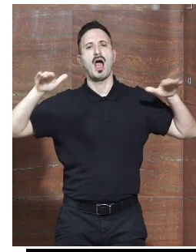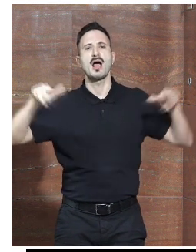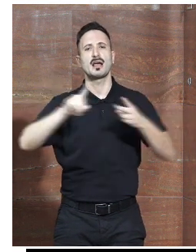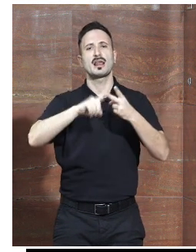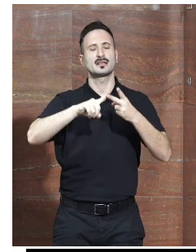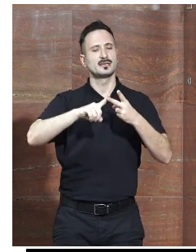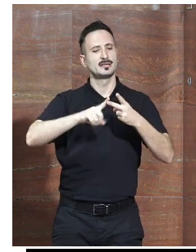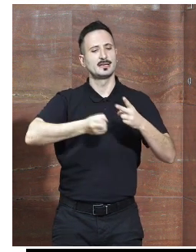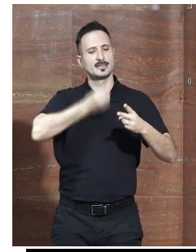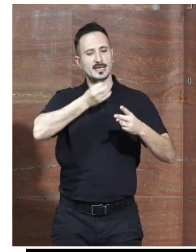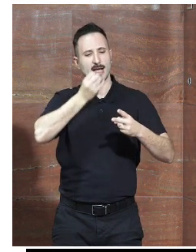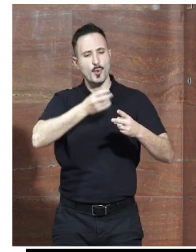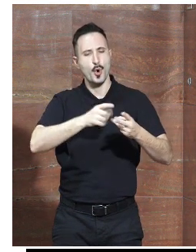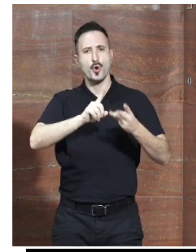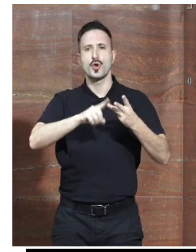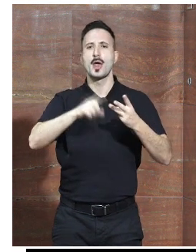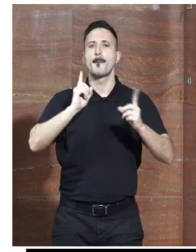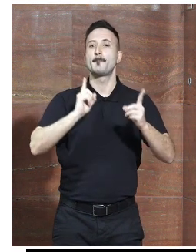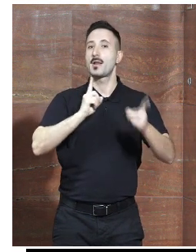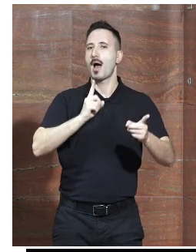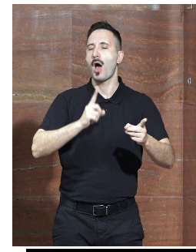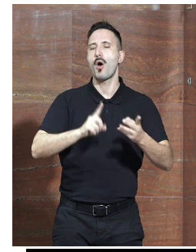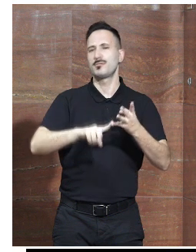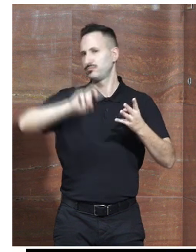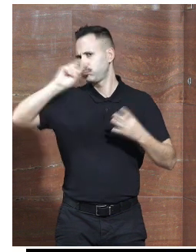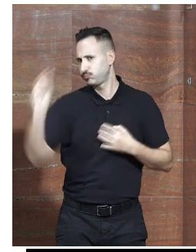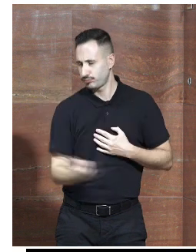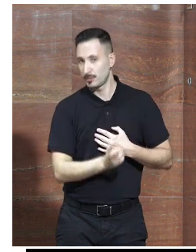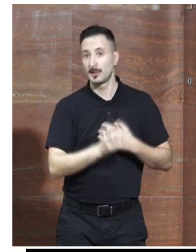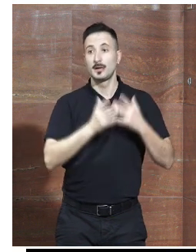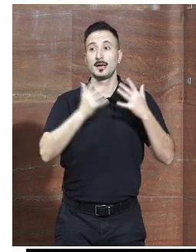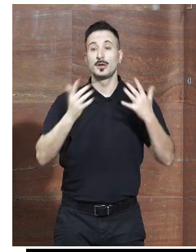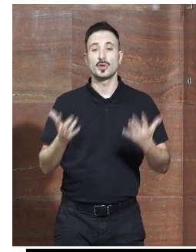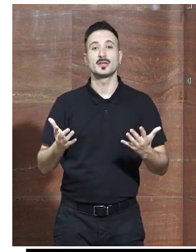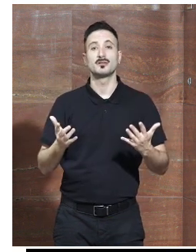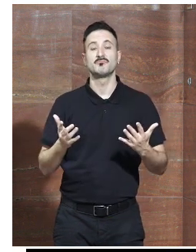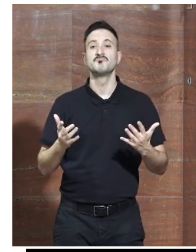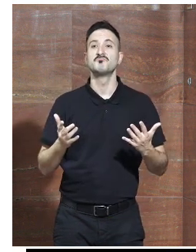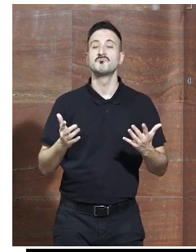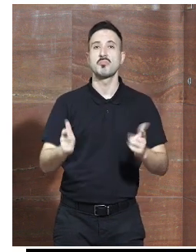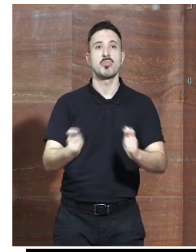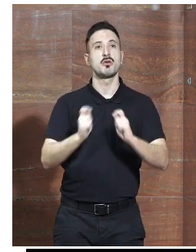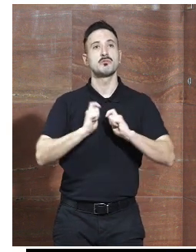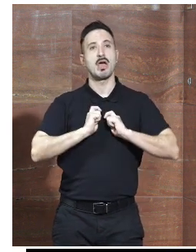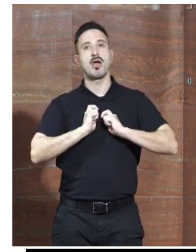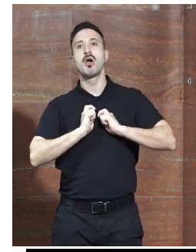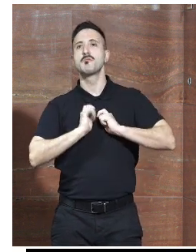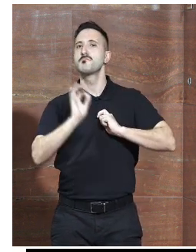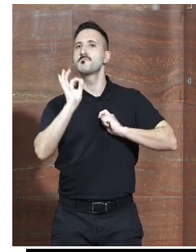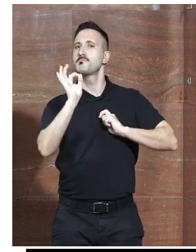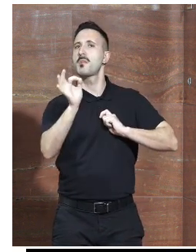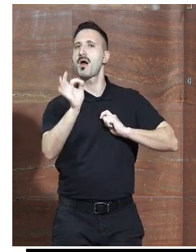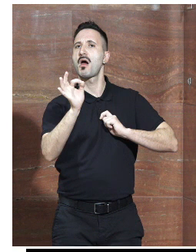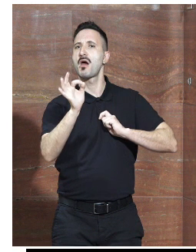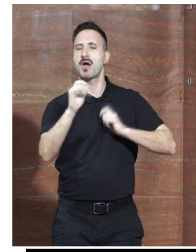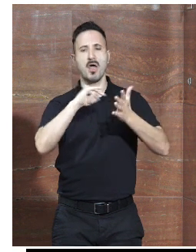Singapur, en Bilbao, ahora recientemente en París, y nos llevan a decir, efectivamente, la apuesta